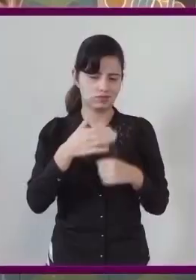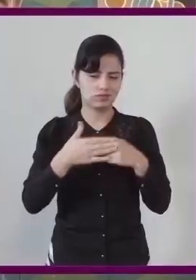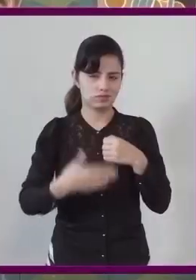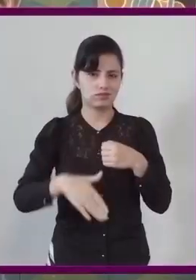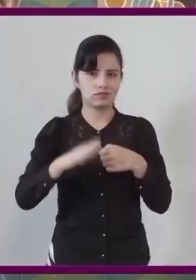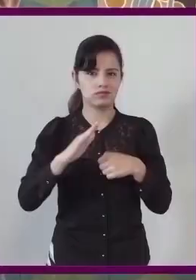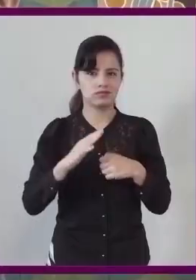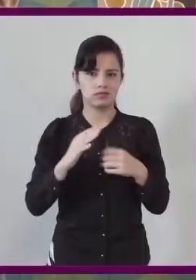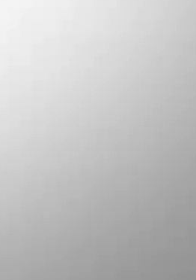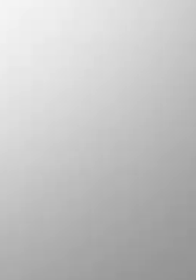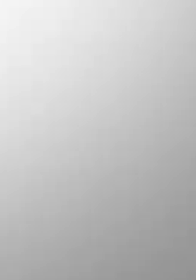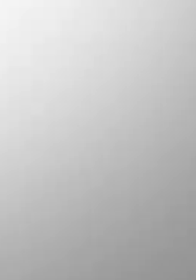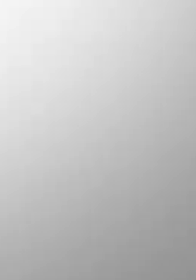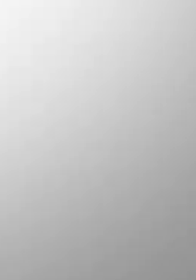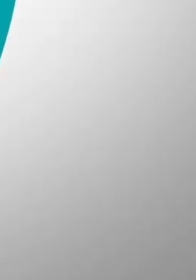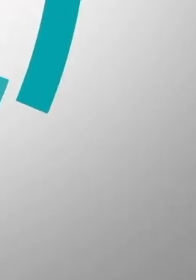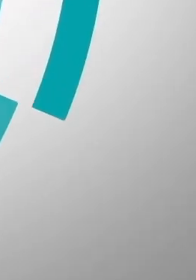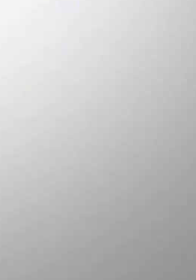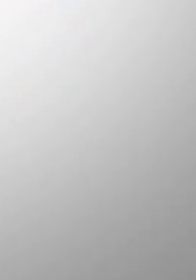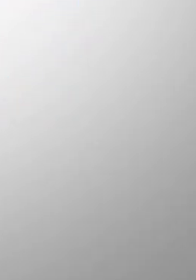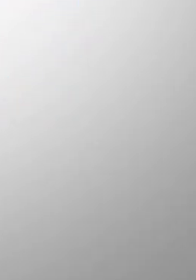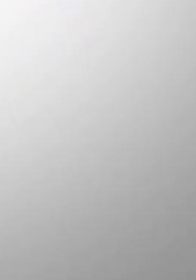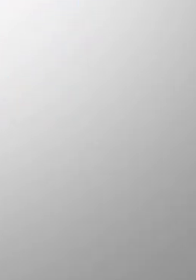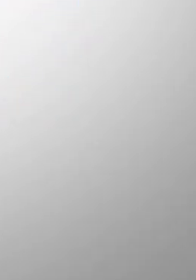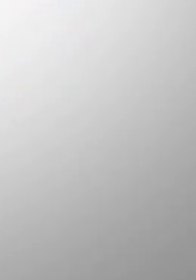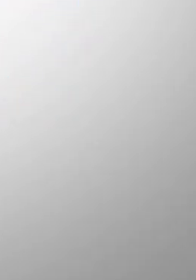TV. Comenzamos.